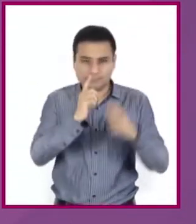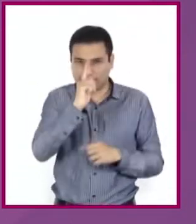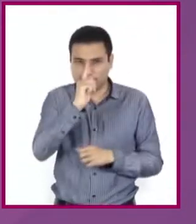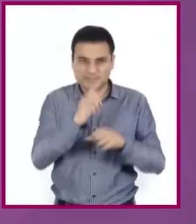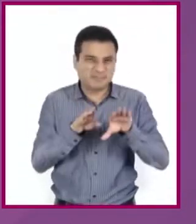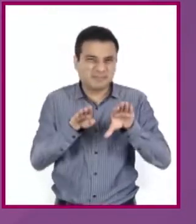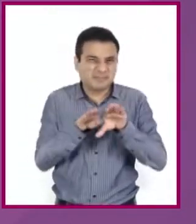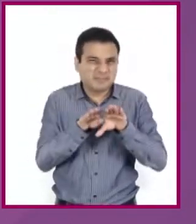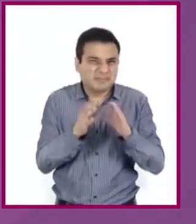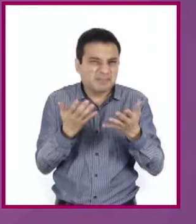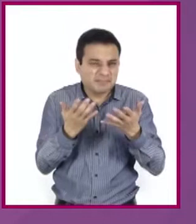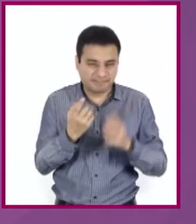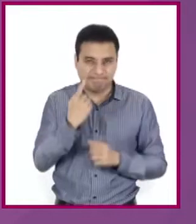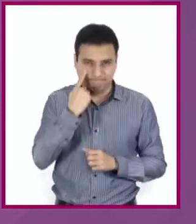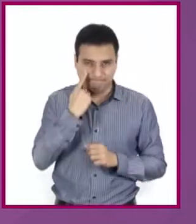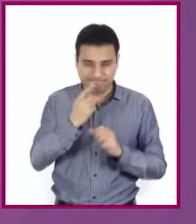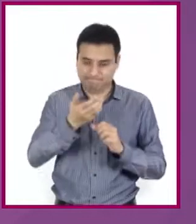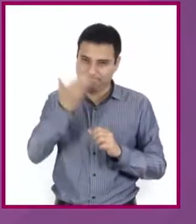hidroeléctrica.